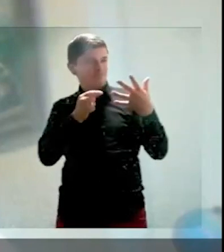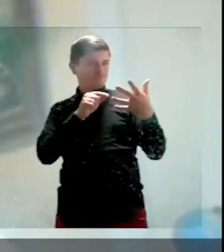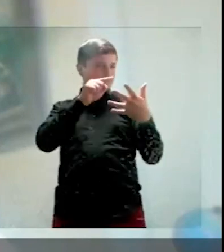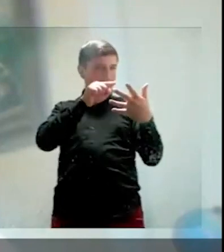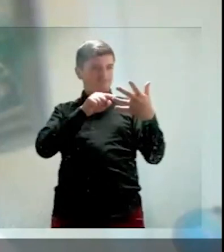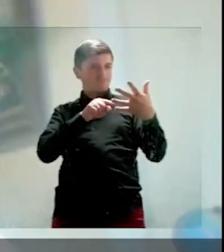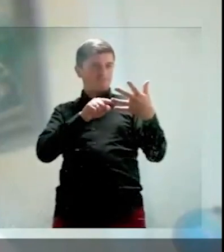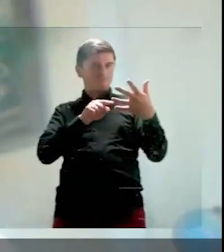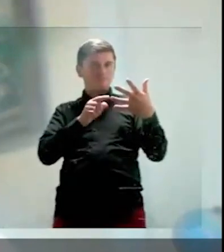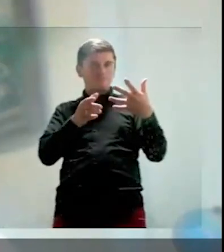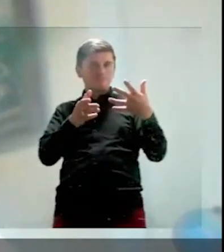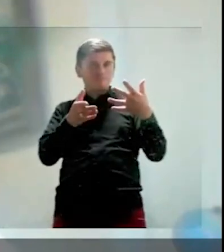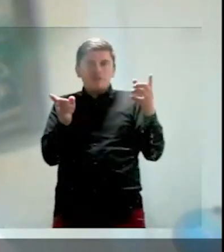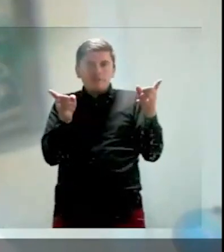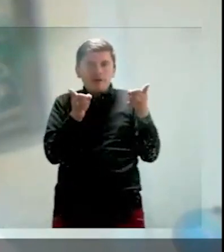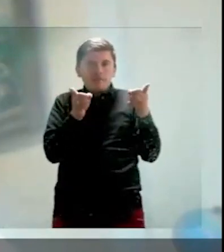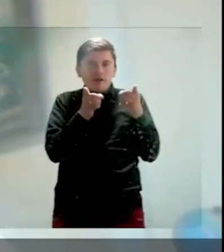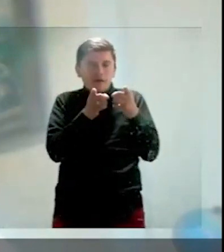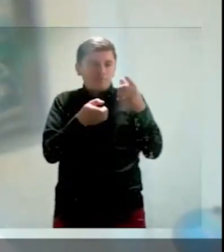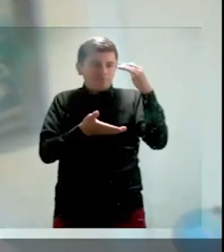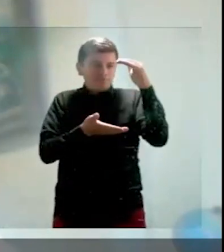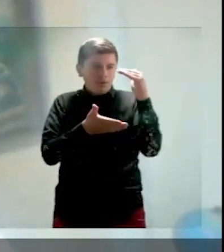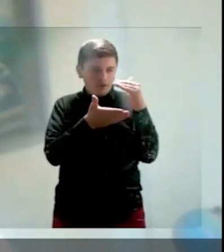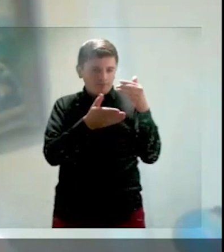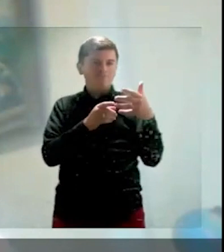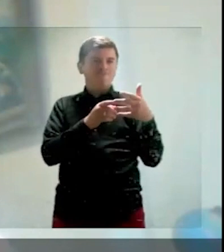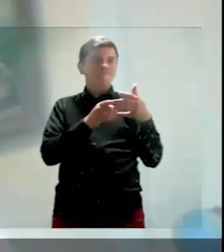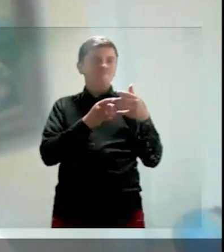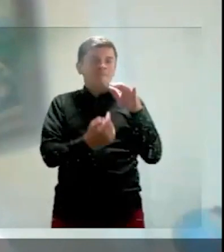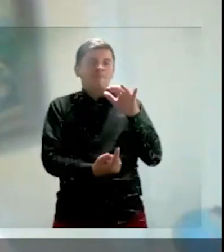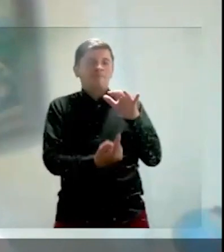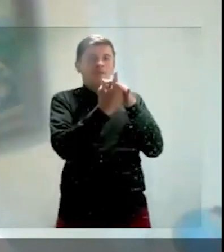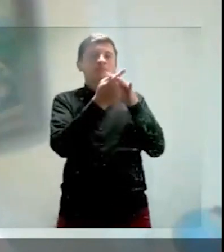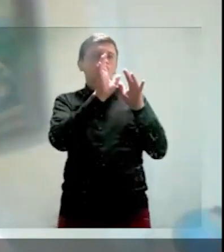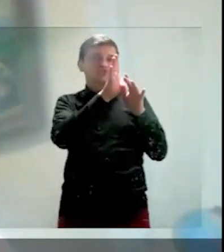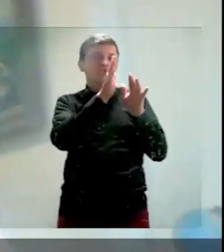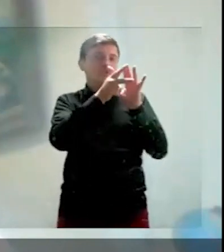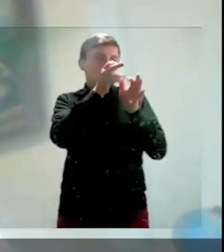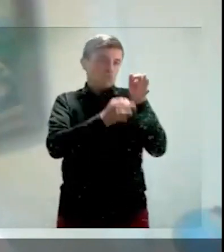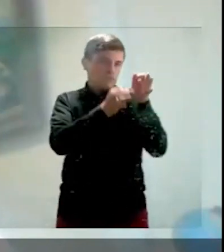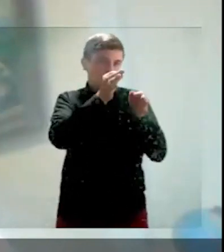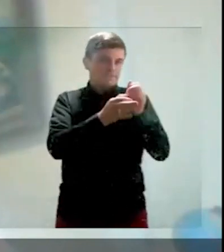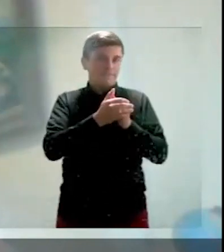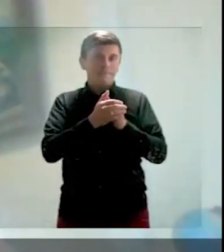para que se revise una providencia judicial. El catálogo